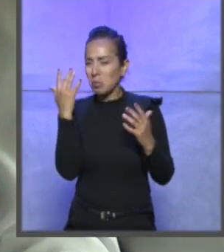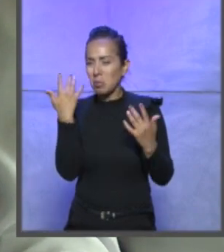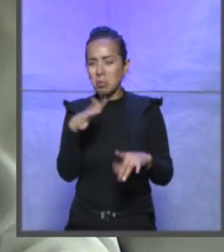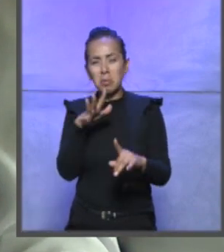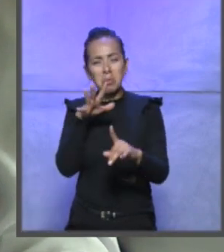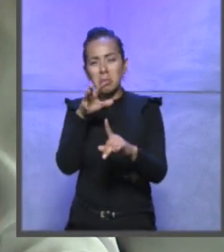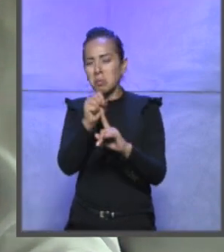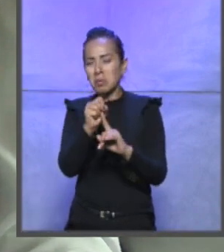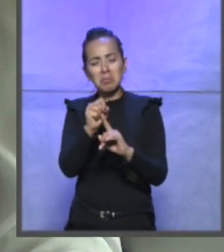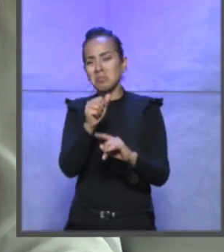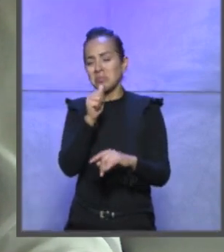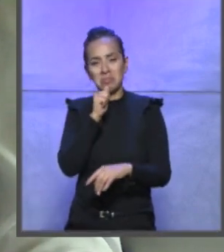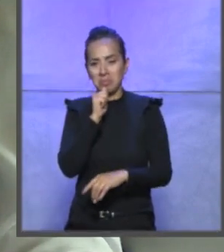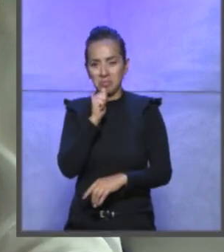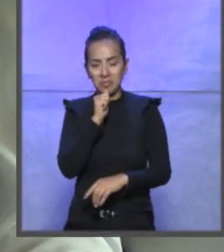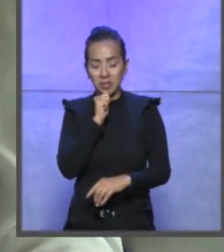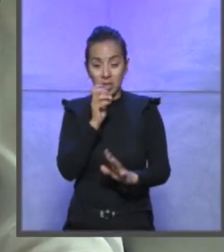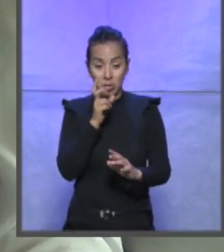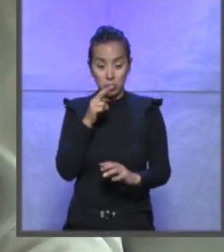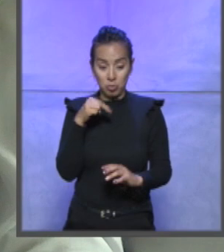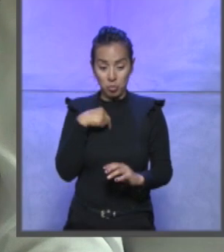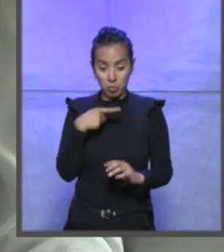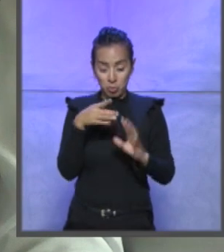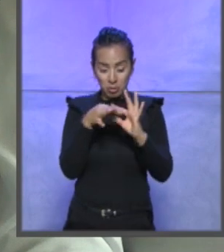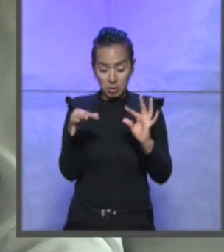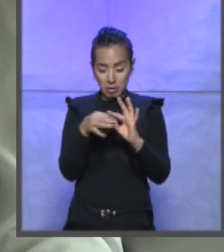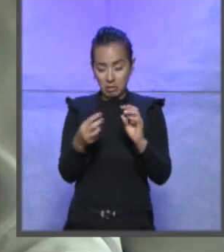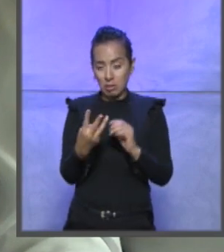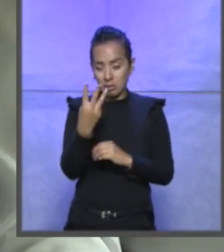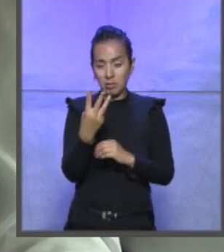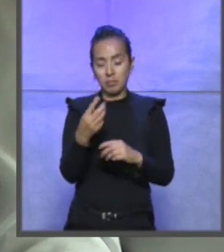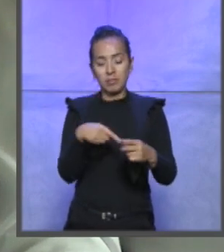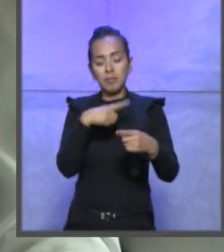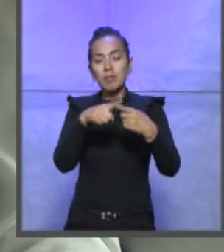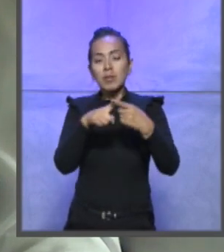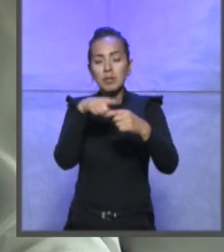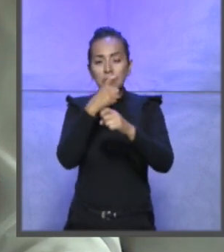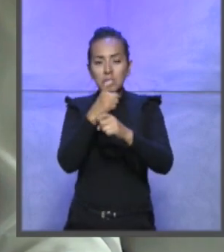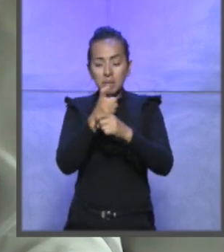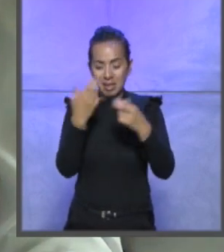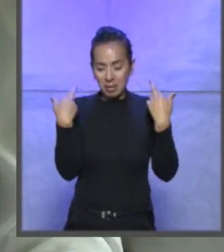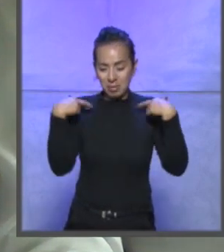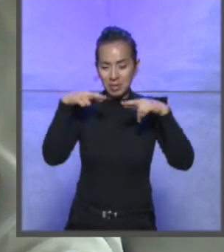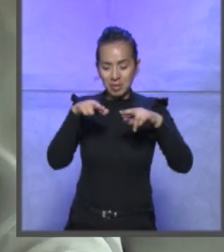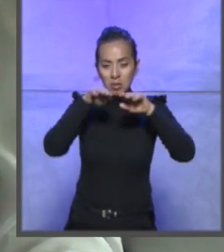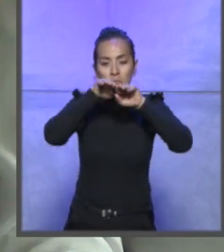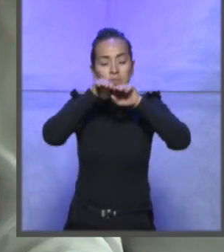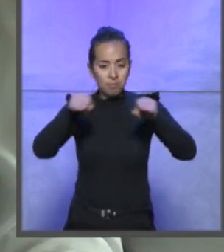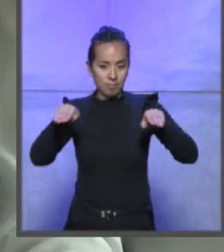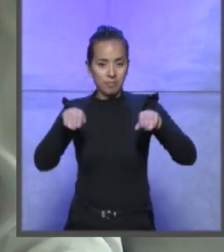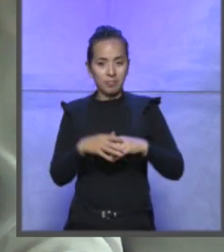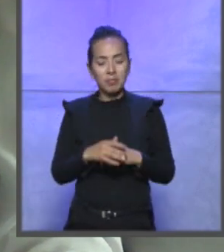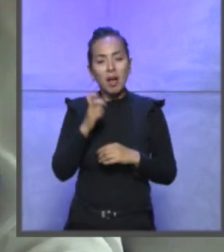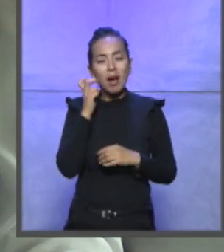lejos. Entonces, es muy importante, ya que yo lo voy a desglosar en tres partes. La primera sería la representación